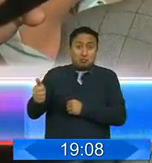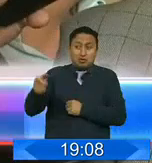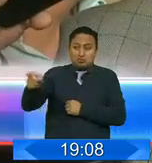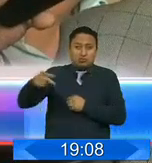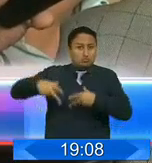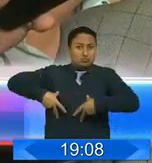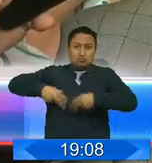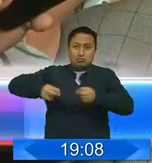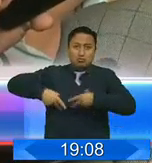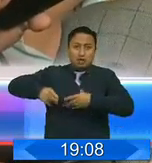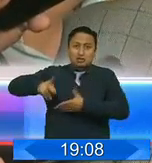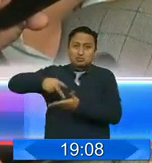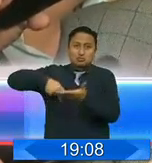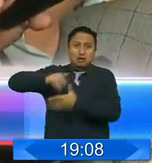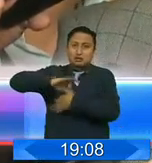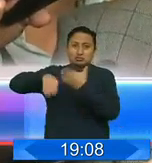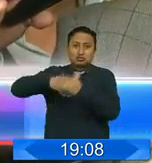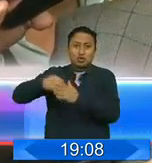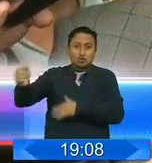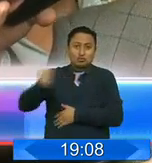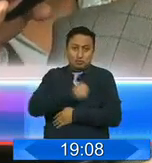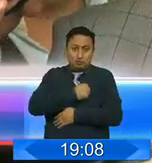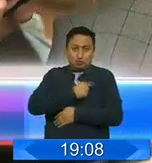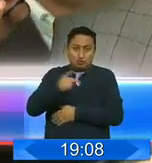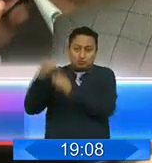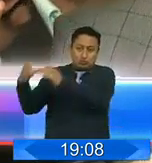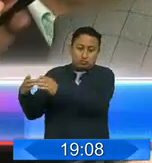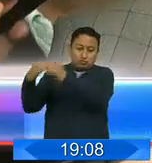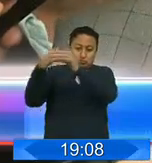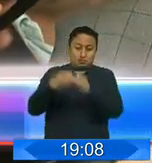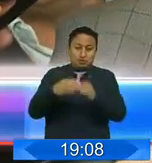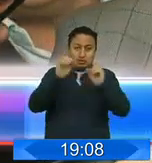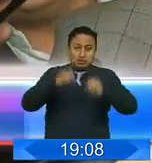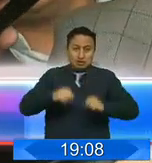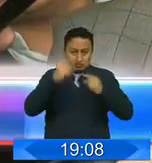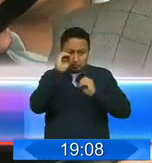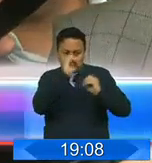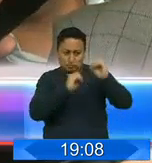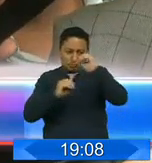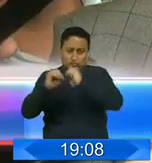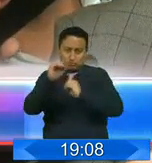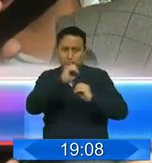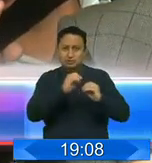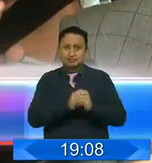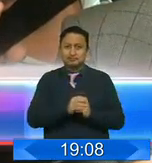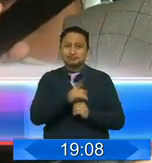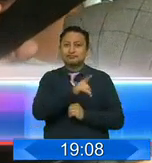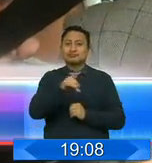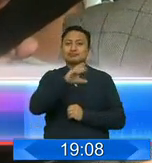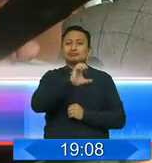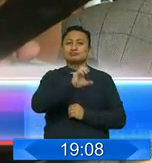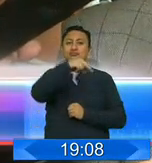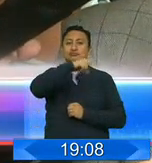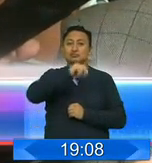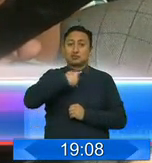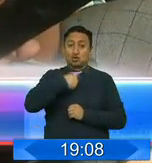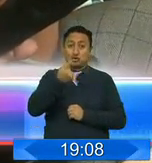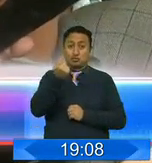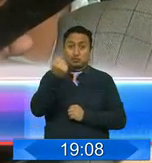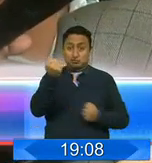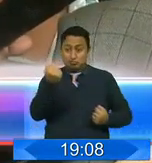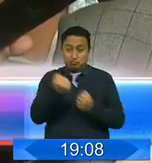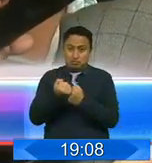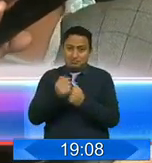sus propios recursos a hacer la observación. El Consejo Electoral no